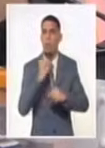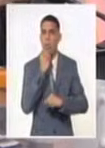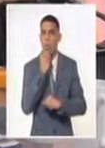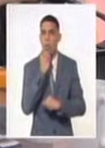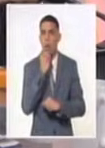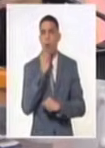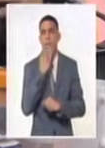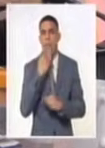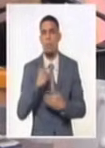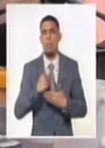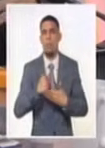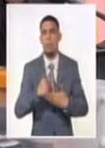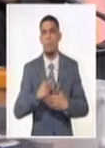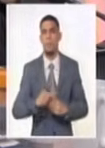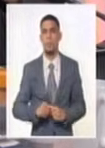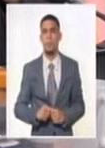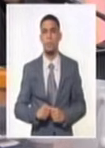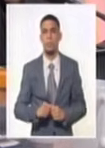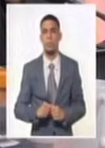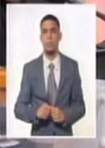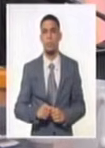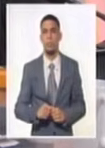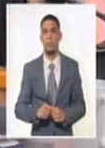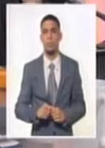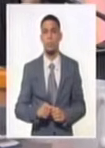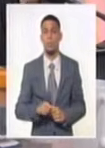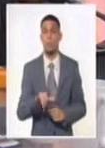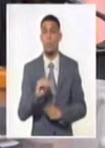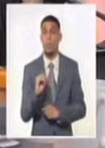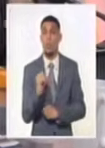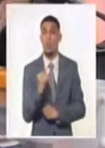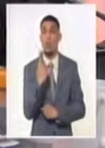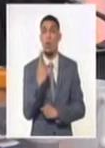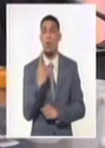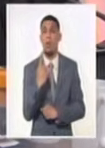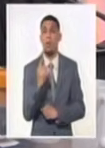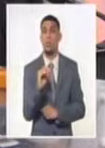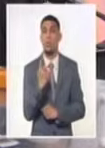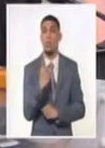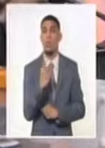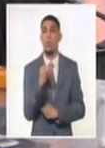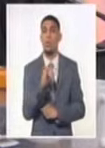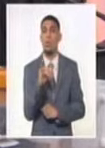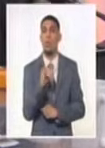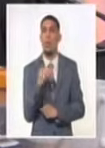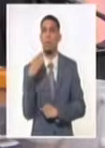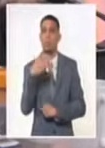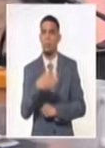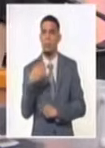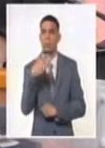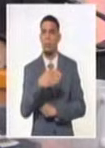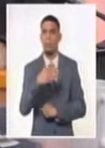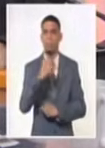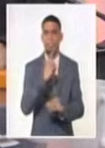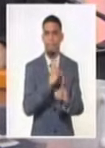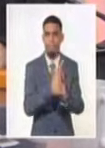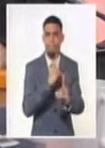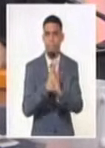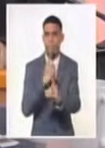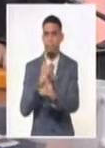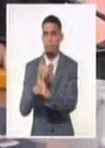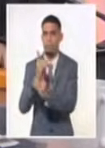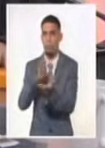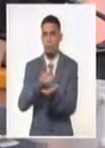como usted decía, de no solo la enseñanza curricular, sino también de la extracurricular, la forma parte de la formación